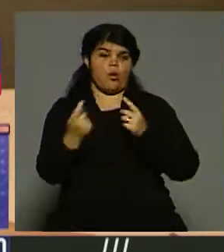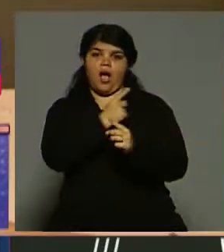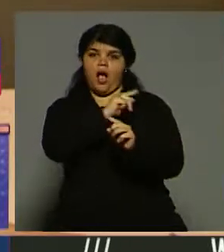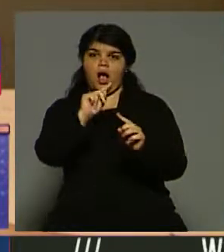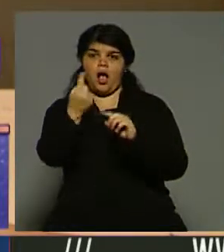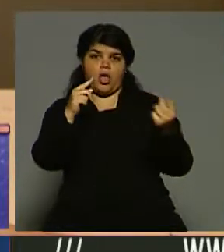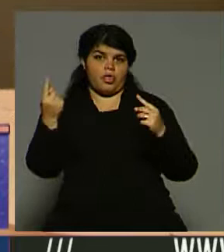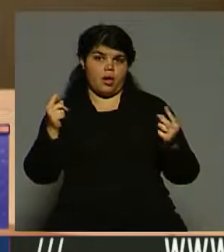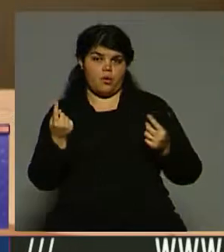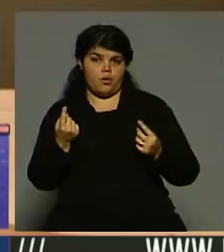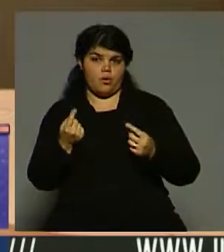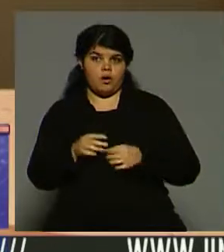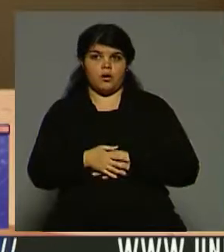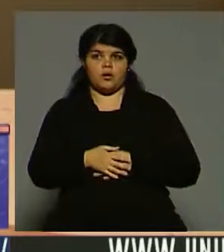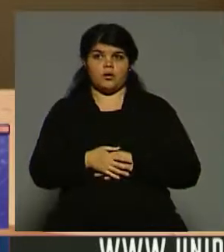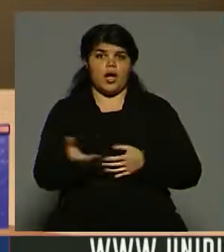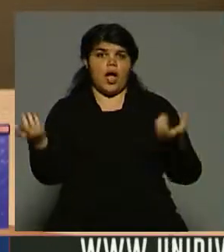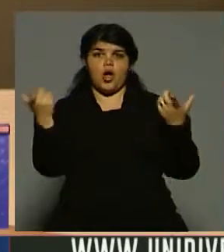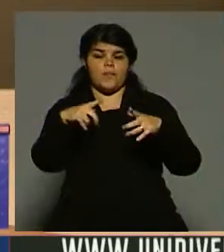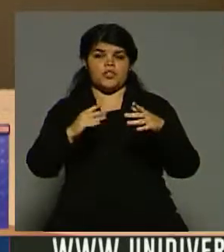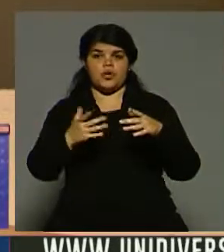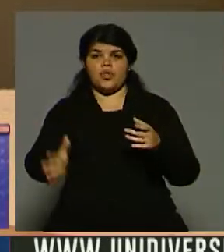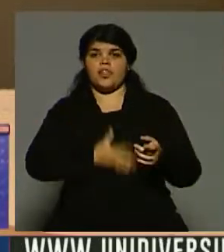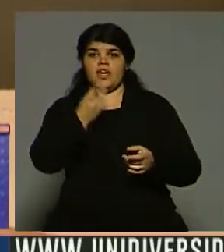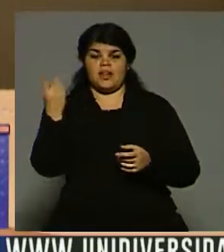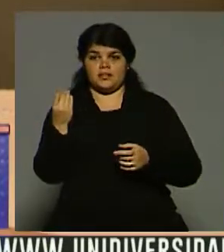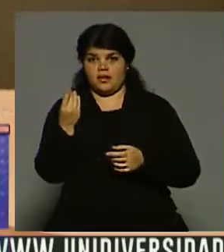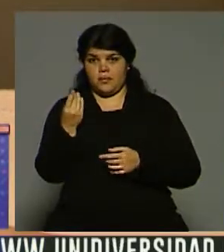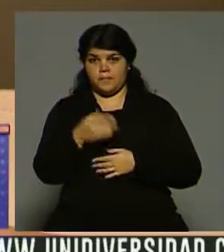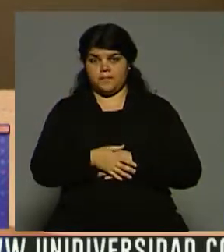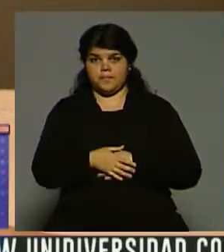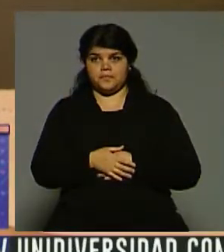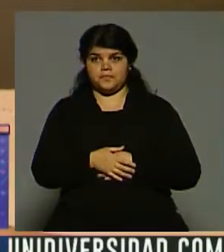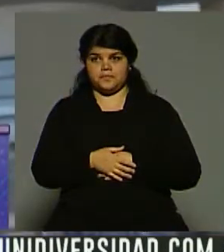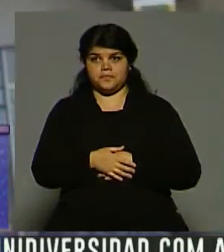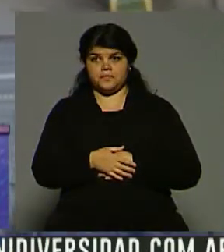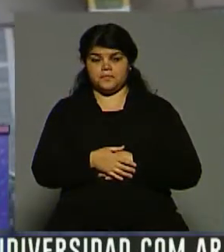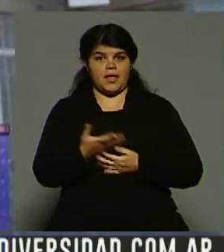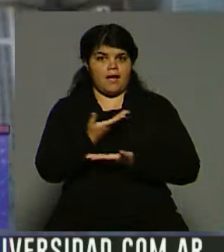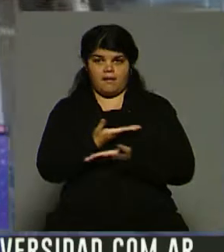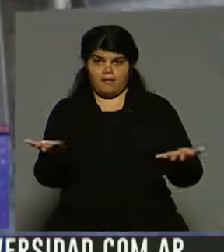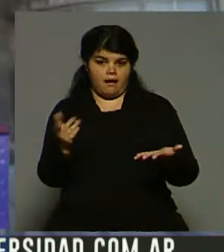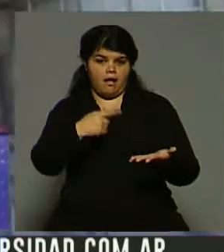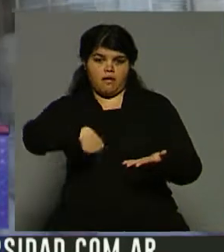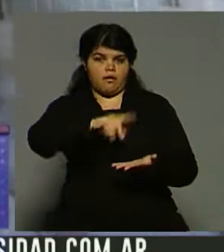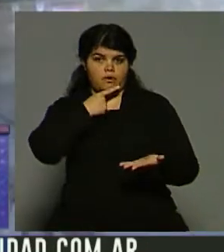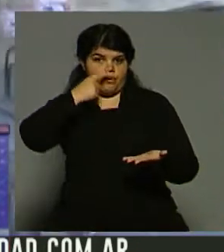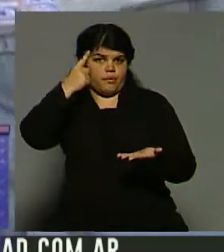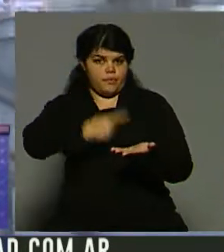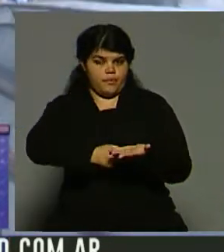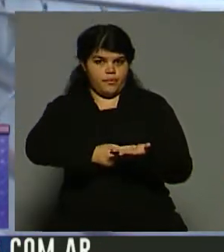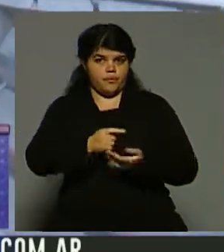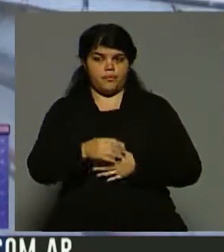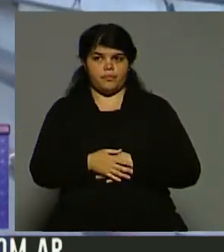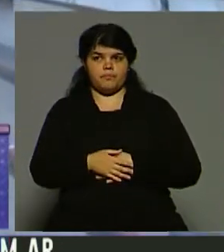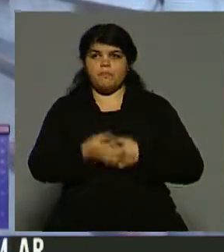comparte la comisión directiva, pero en general, pero que no, no es